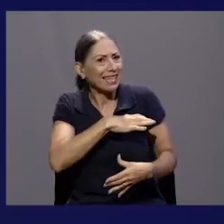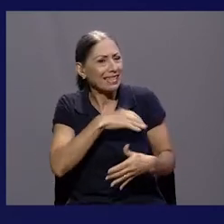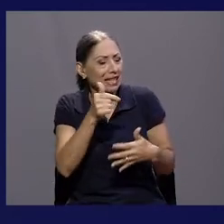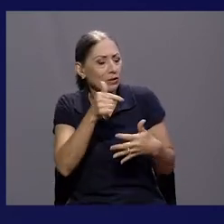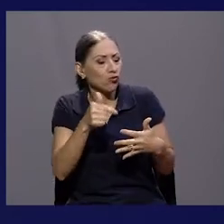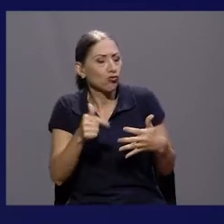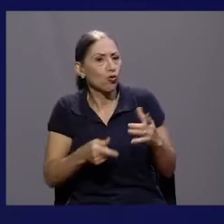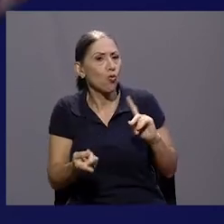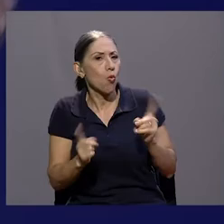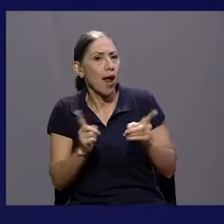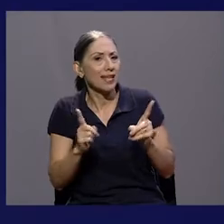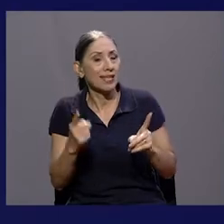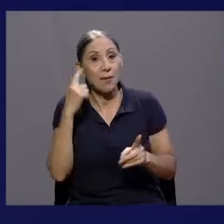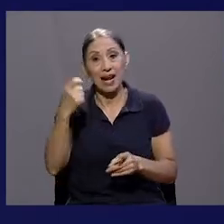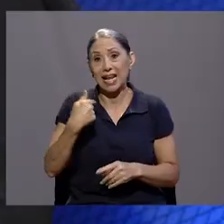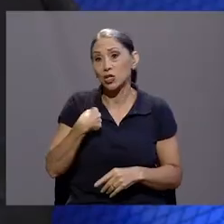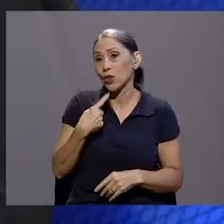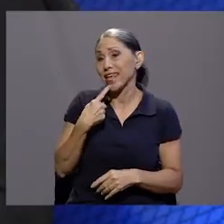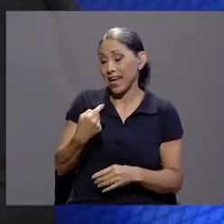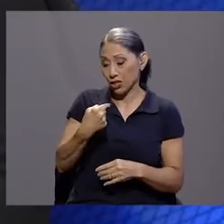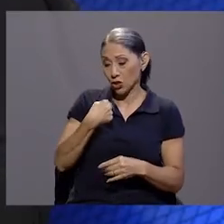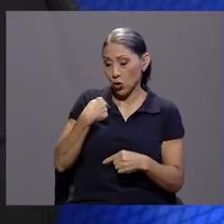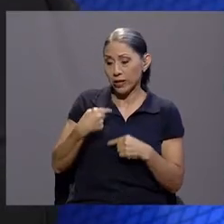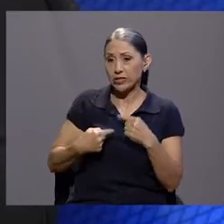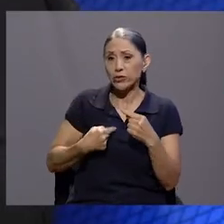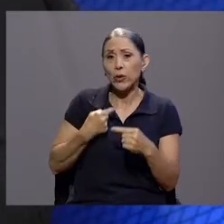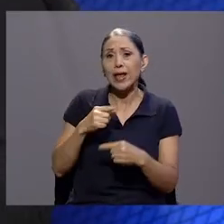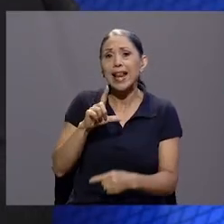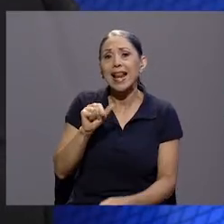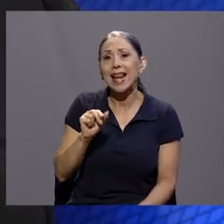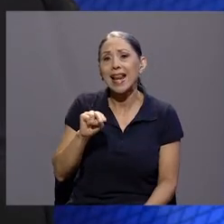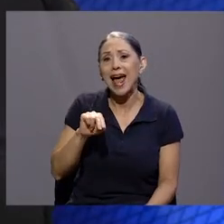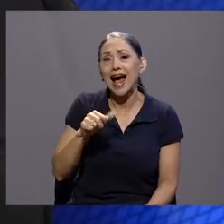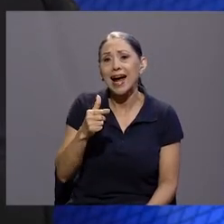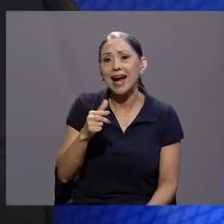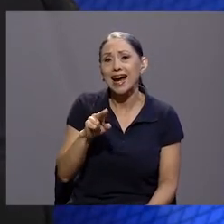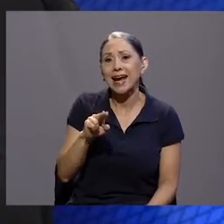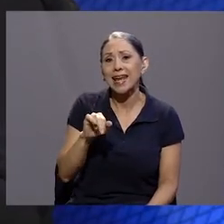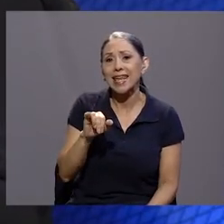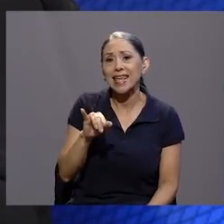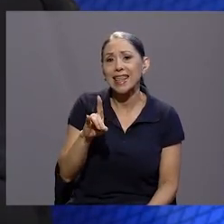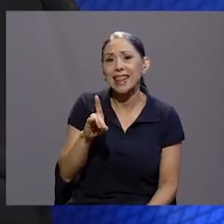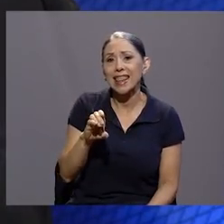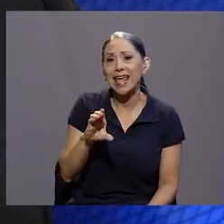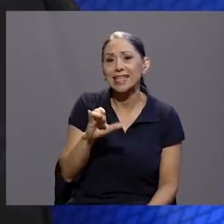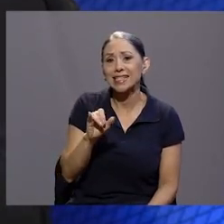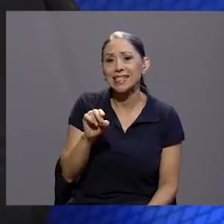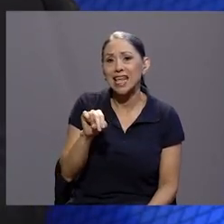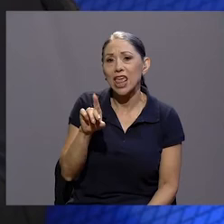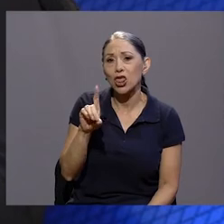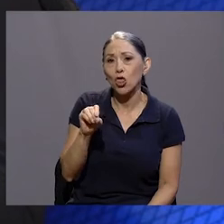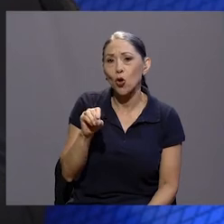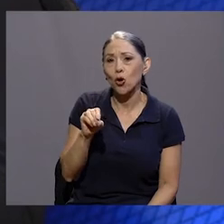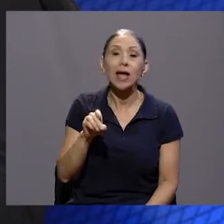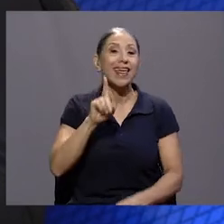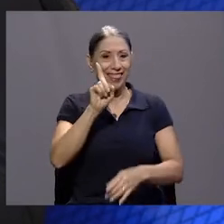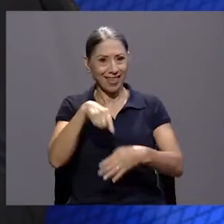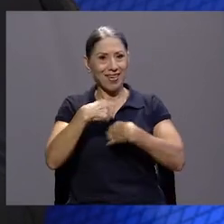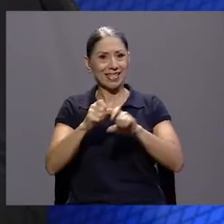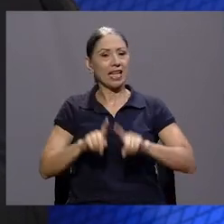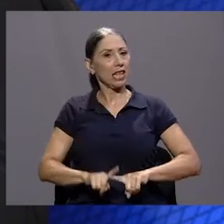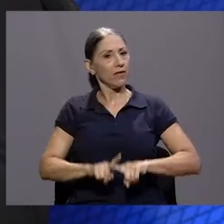podamos decir yo soy la dirección claro algo muy importante es hacer la diferencia entre una depresión tal vez pero por lo menos antes de